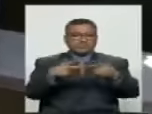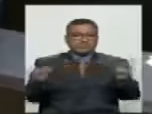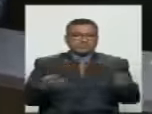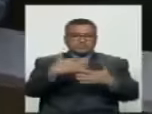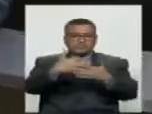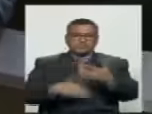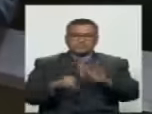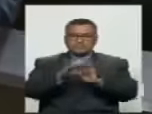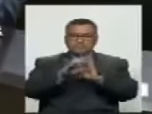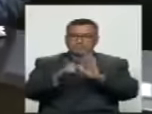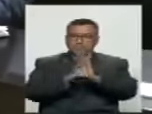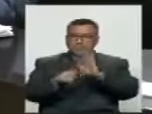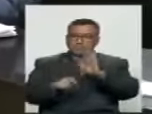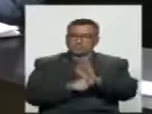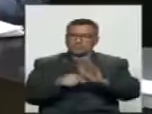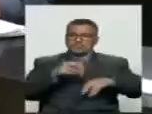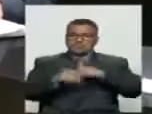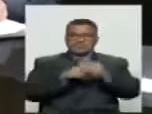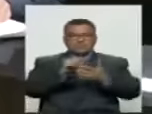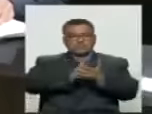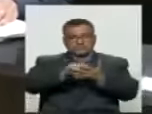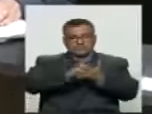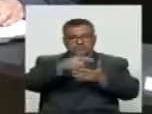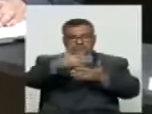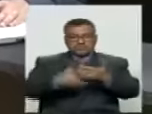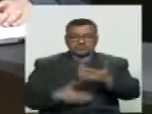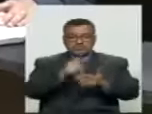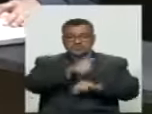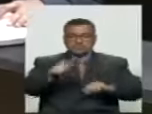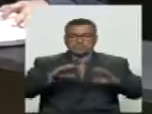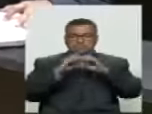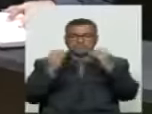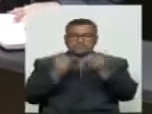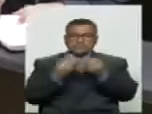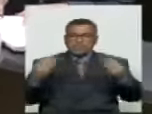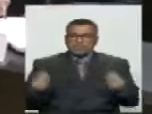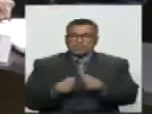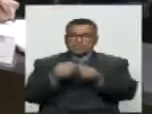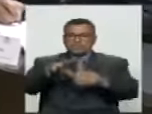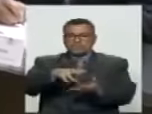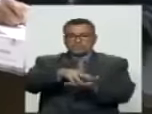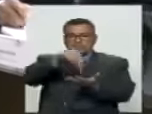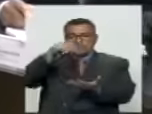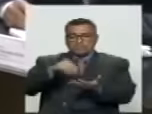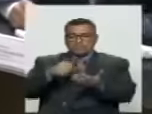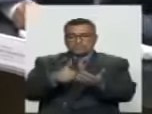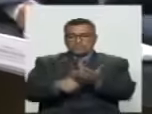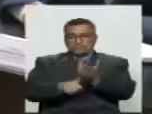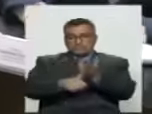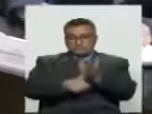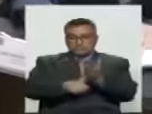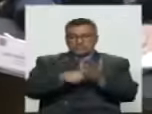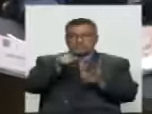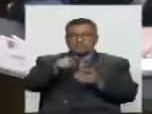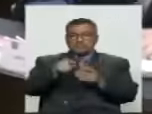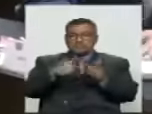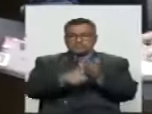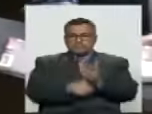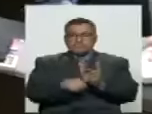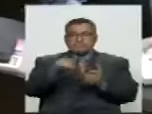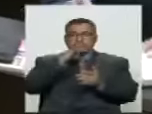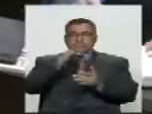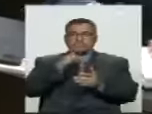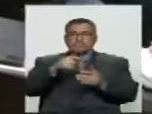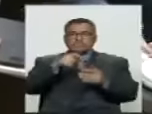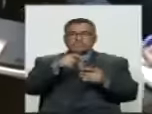acta constitutiva estatutaria de la organización, acompañada de copia de la cédula de identidad y del registro de